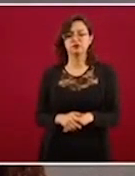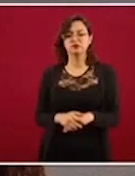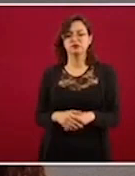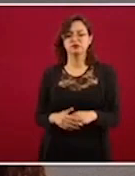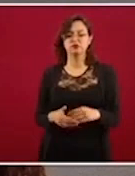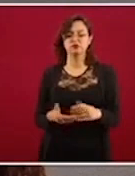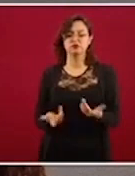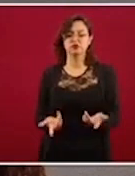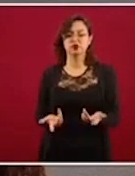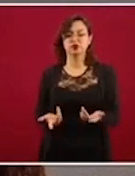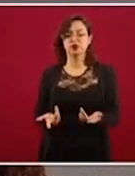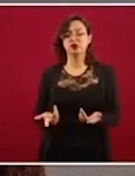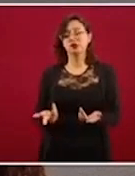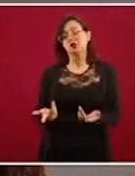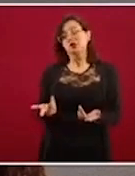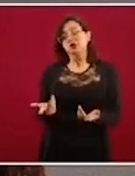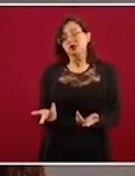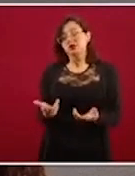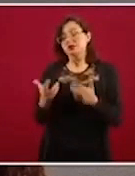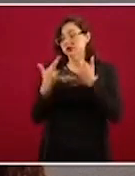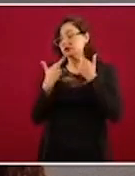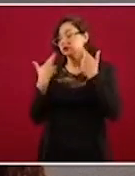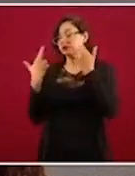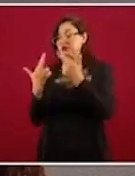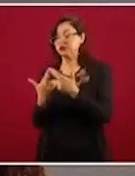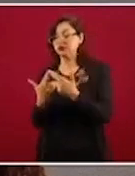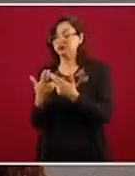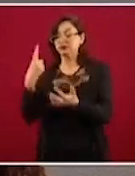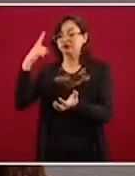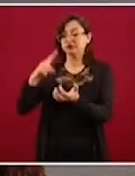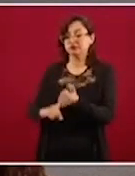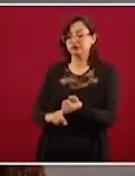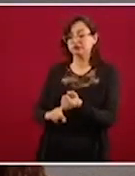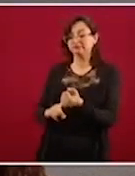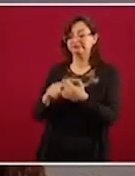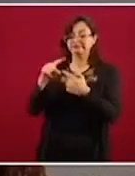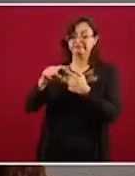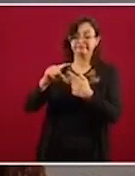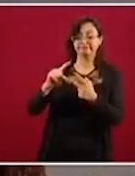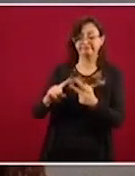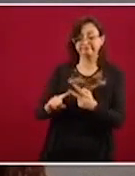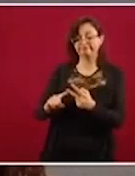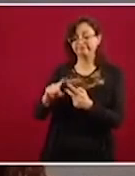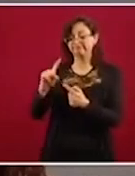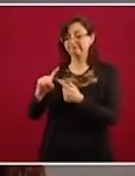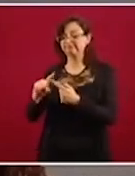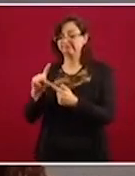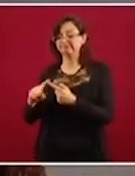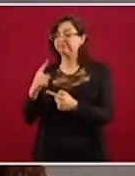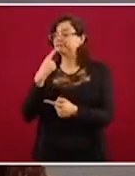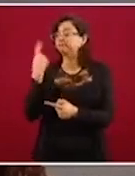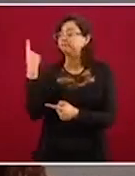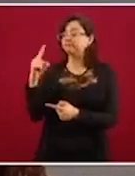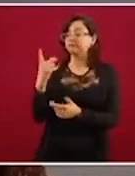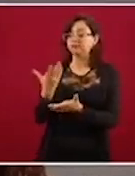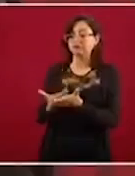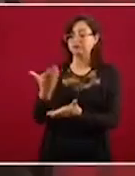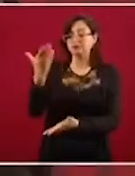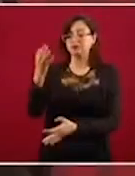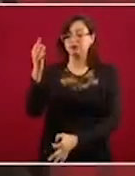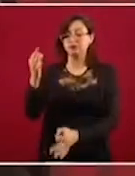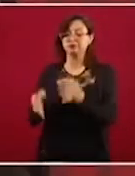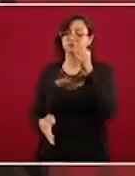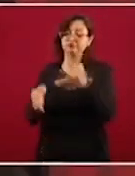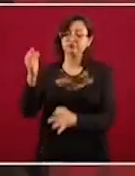posibilidades. Una, la denuncia jurídica y acudir